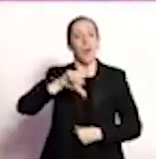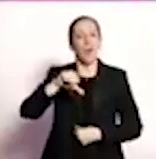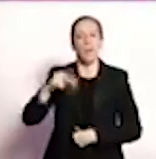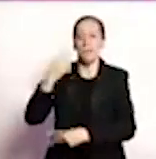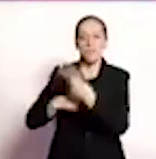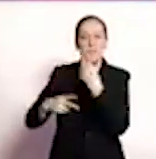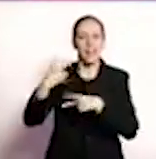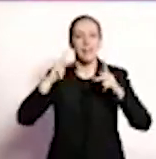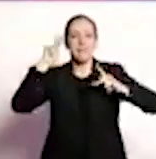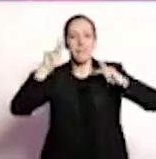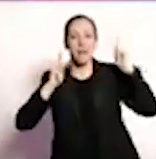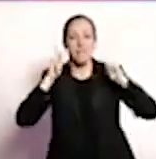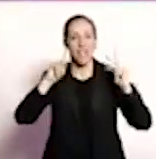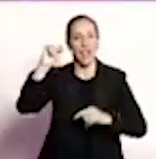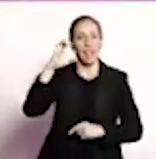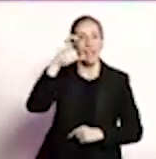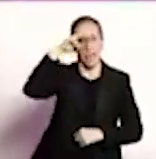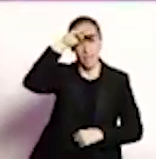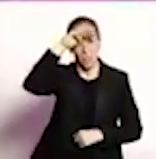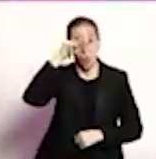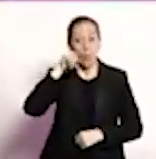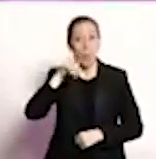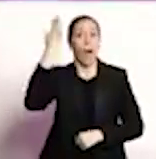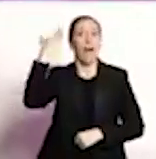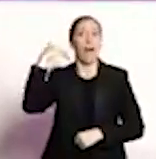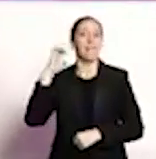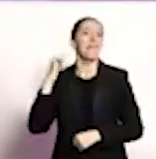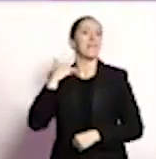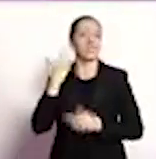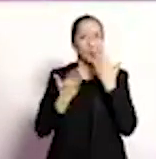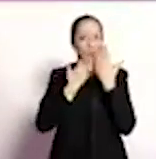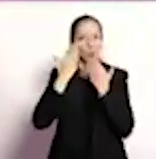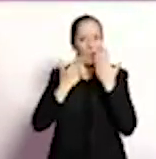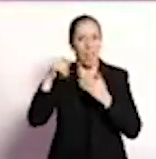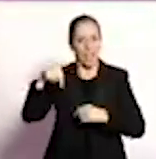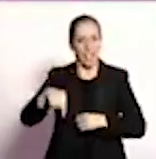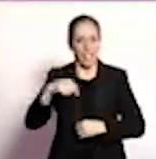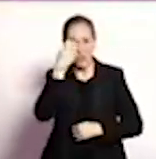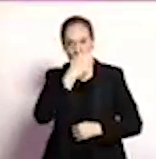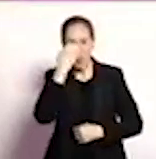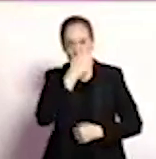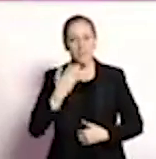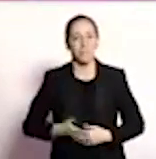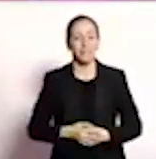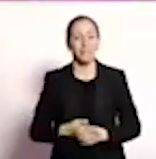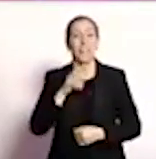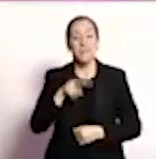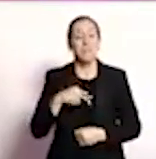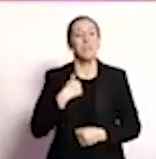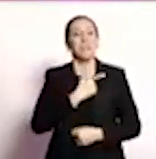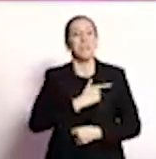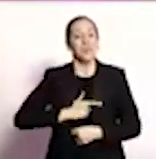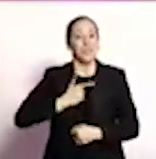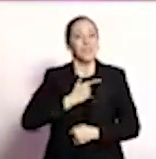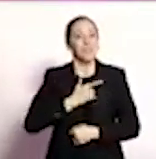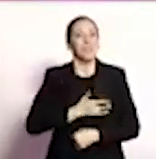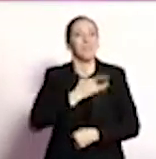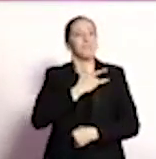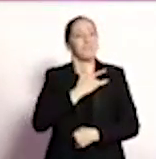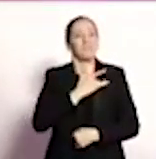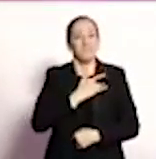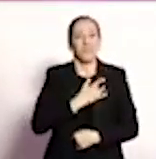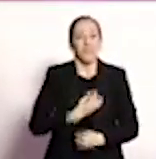tecnológico y de estudios superiores de monterrey fue bastante nostalgia a mí me tocó desde séptimo